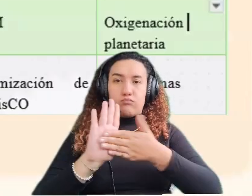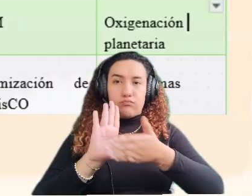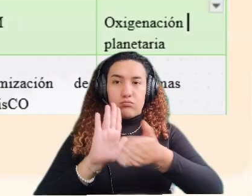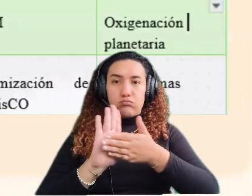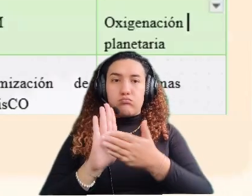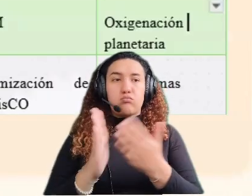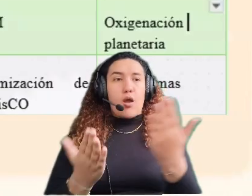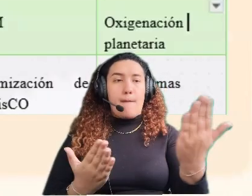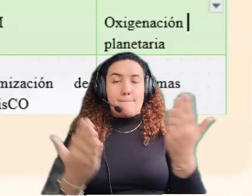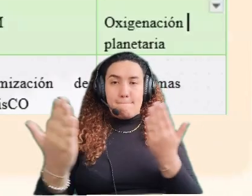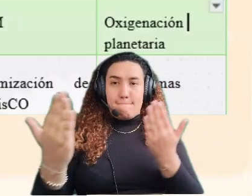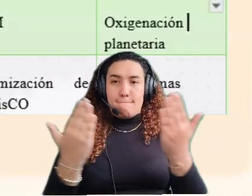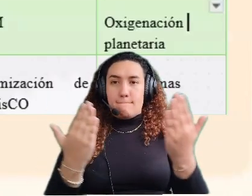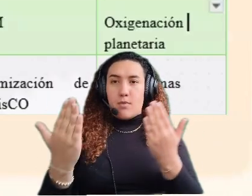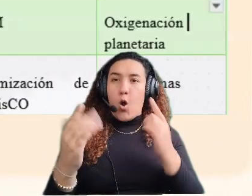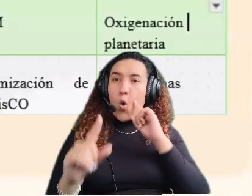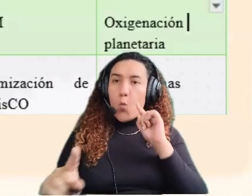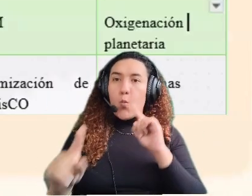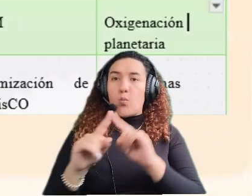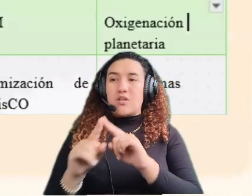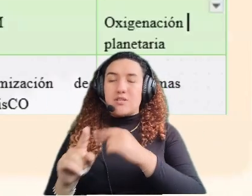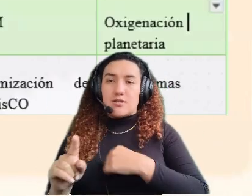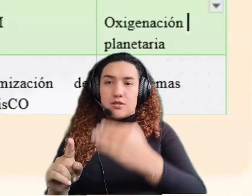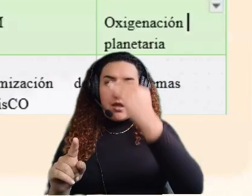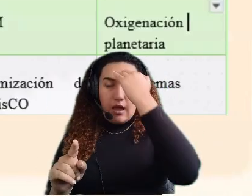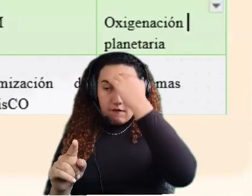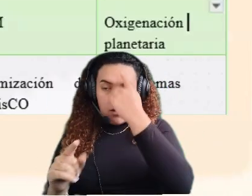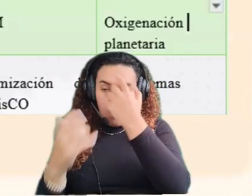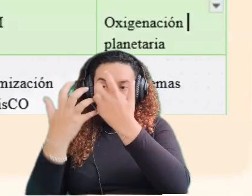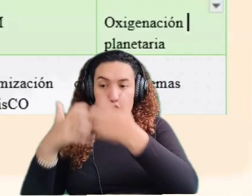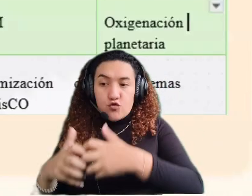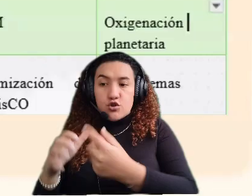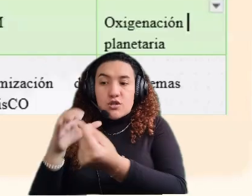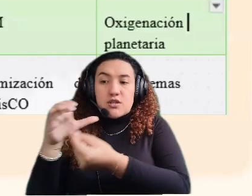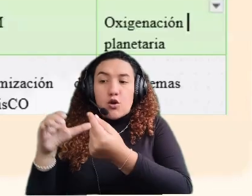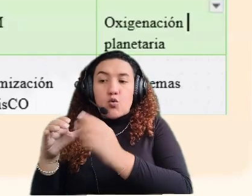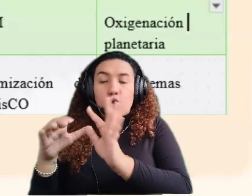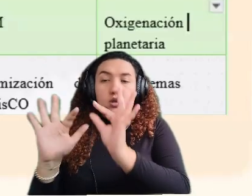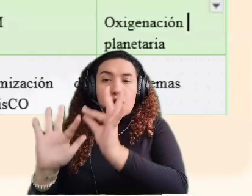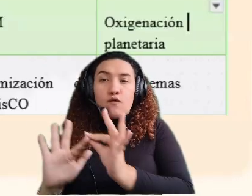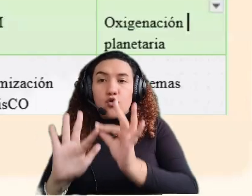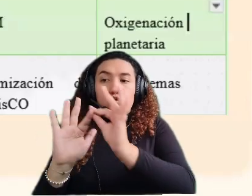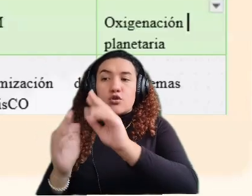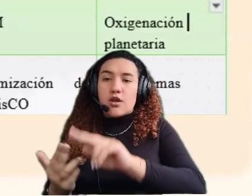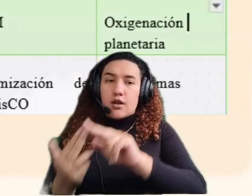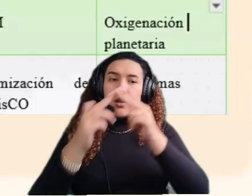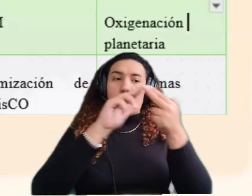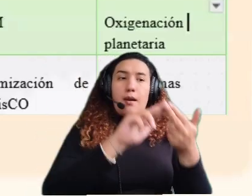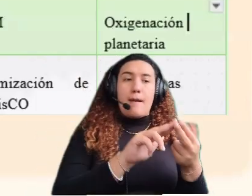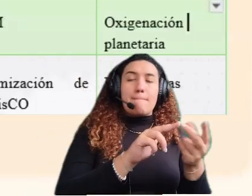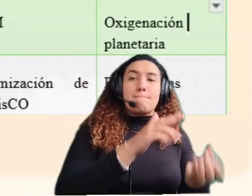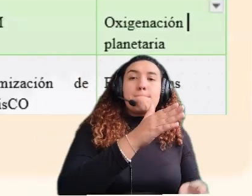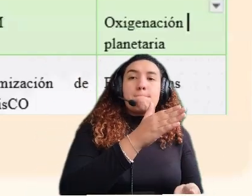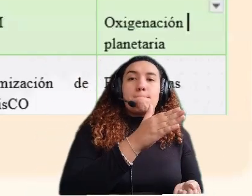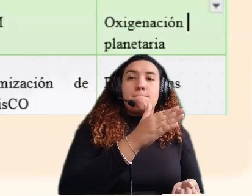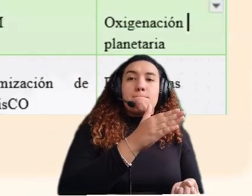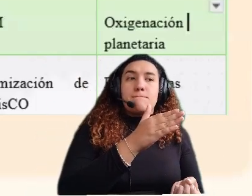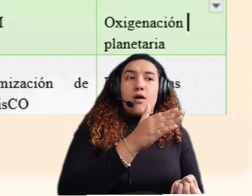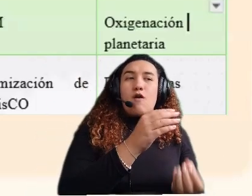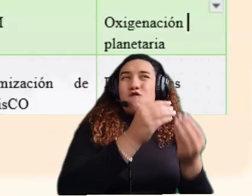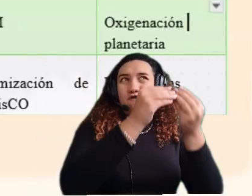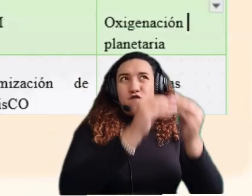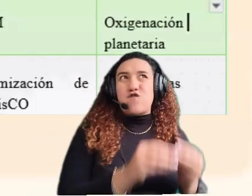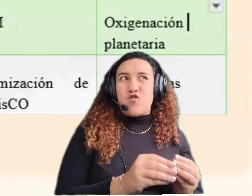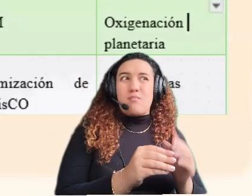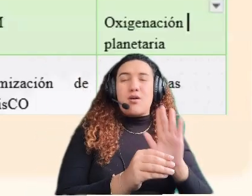rigurosamente la evidencia para comprender la relación que hay entre las funciones celulares del fitoplancton y su producción